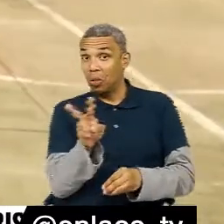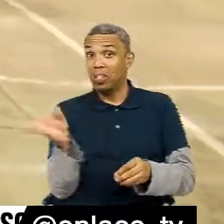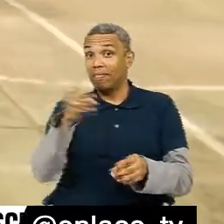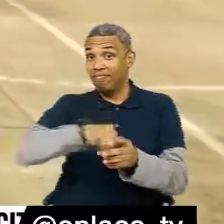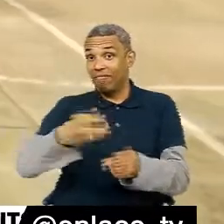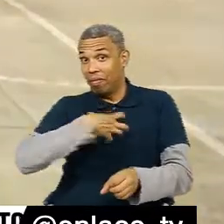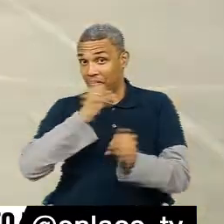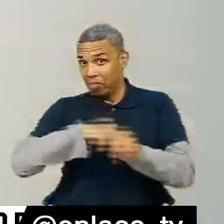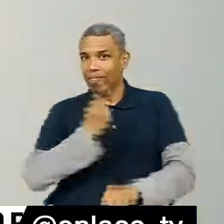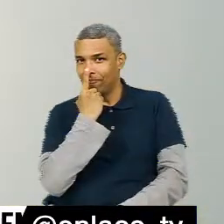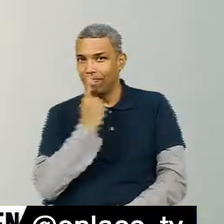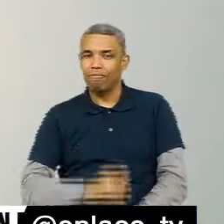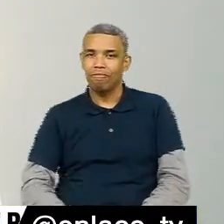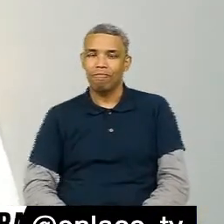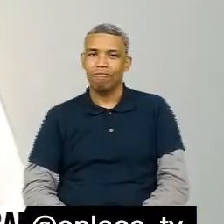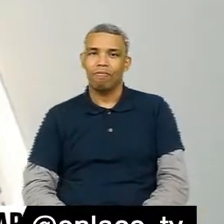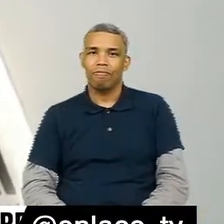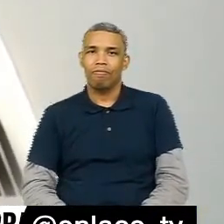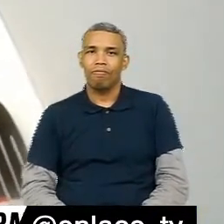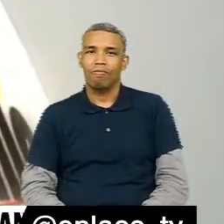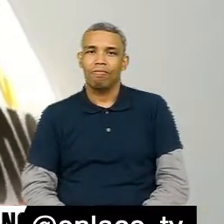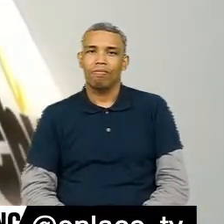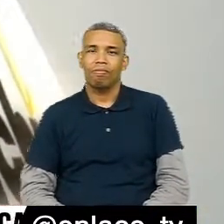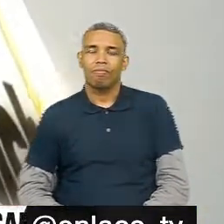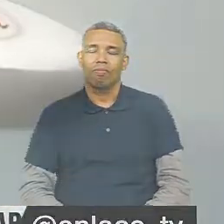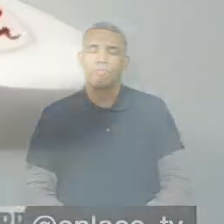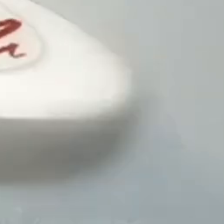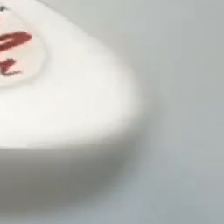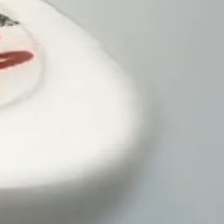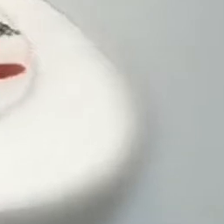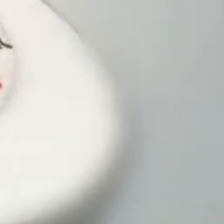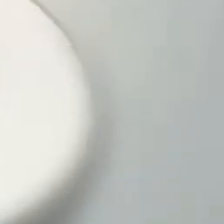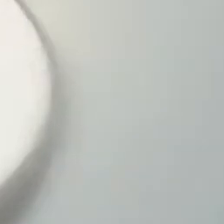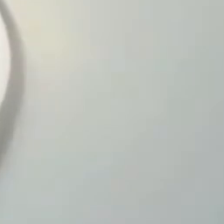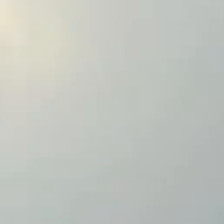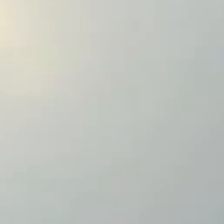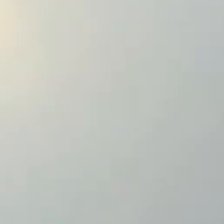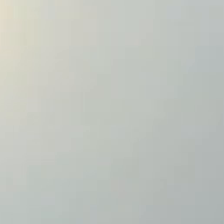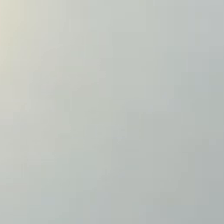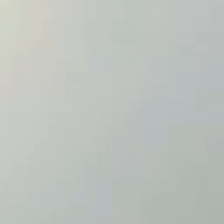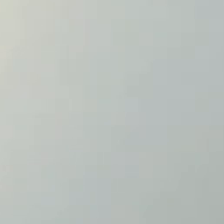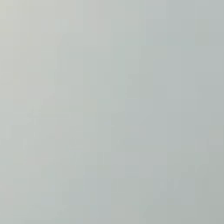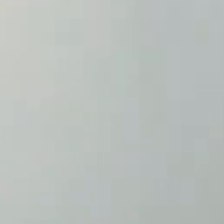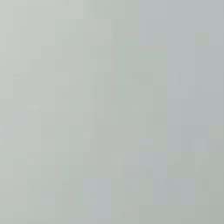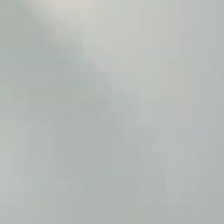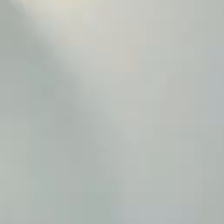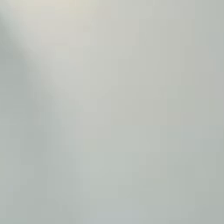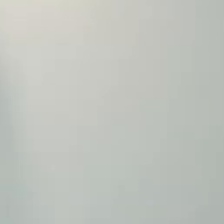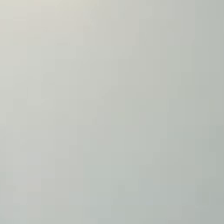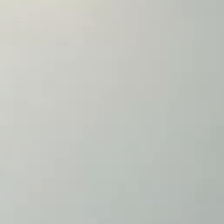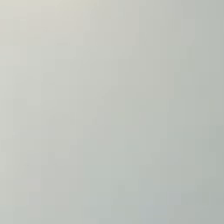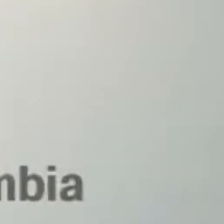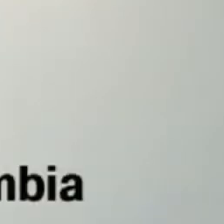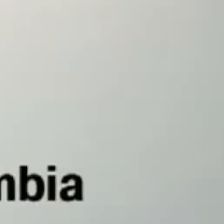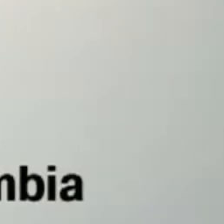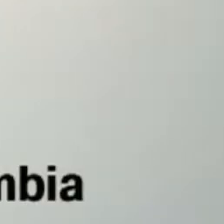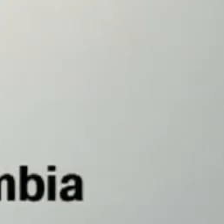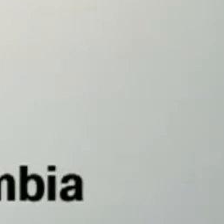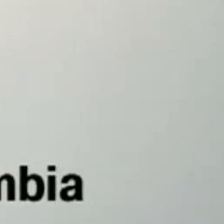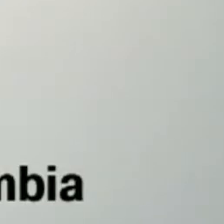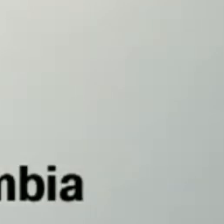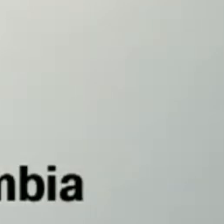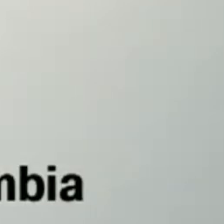Progreso. Hasta aquí los deportes, con el patrocinio de Restaurante El Machín Gourmet, ahora en su nueva sede en el barrio